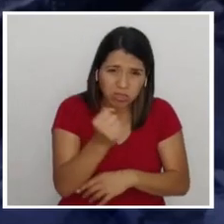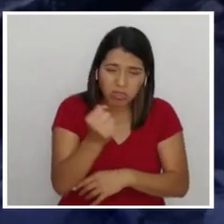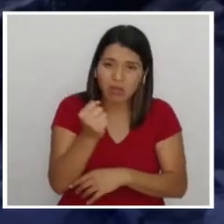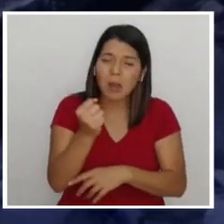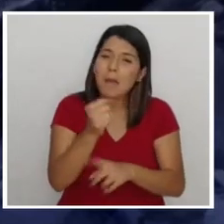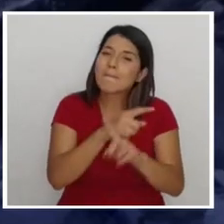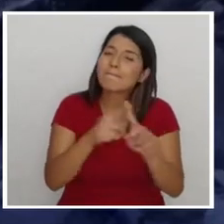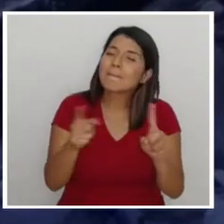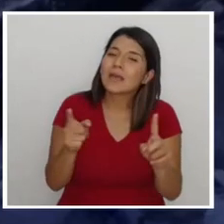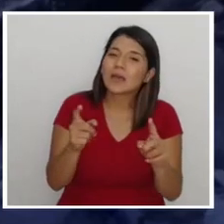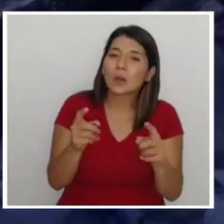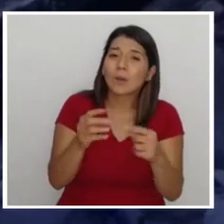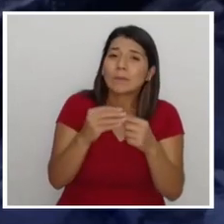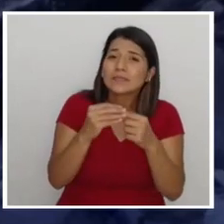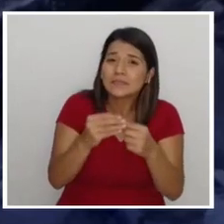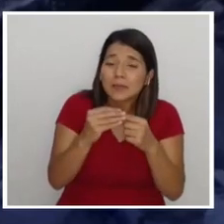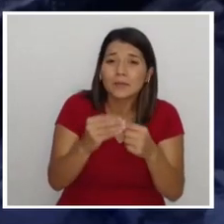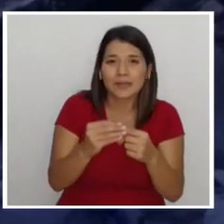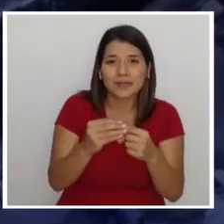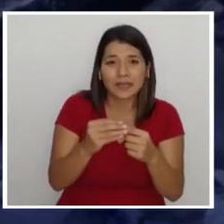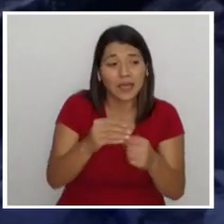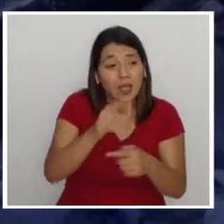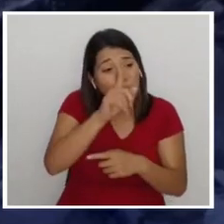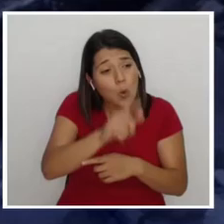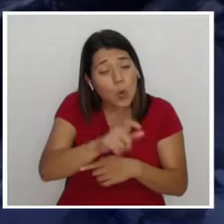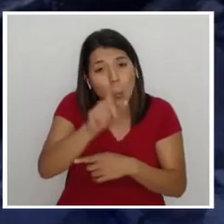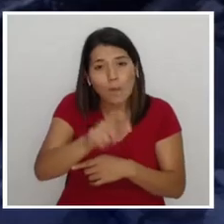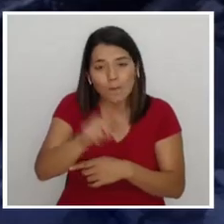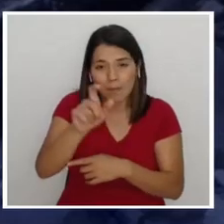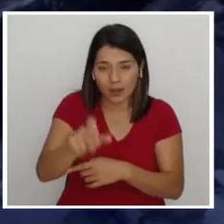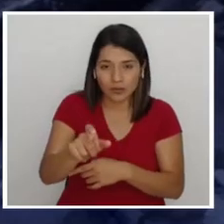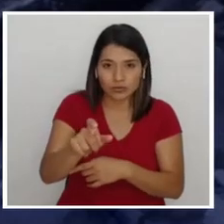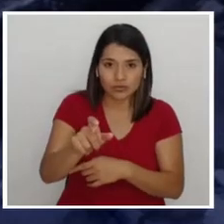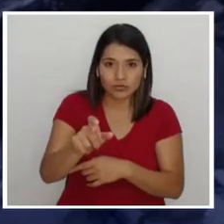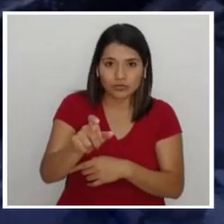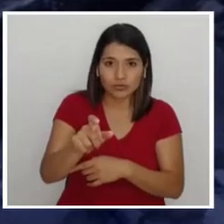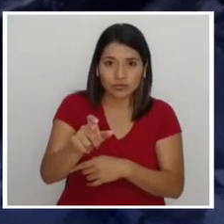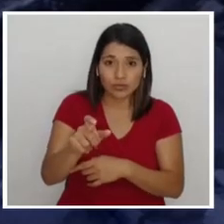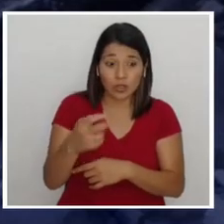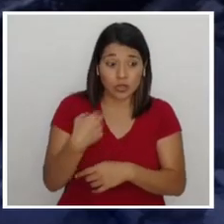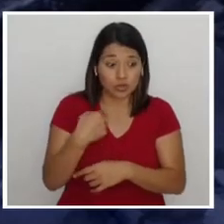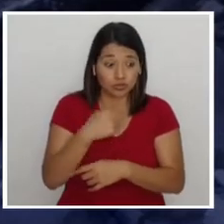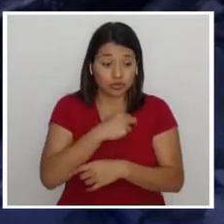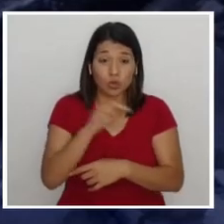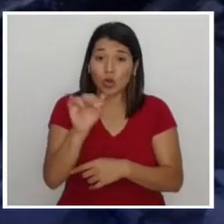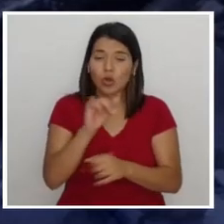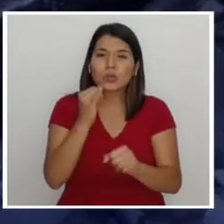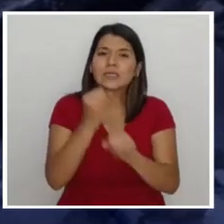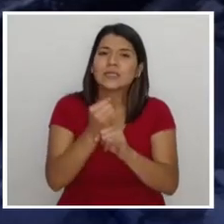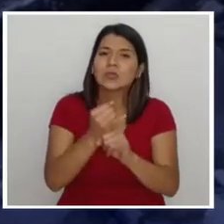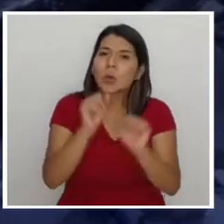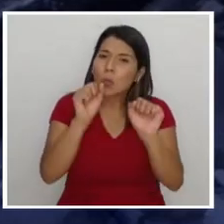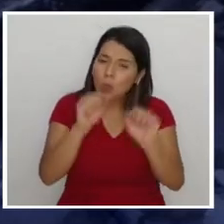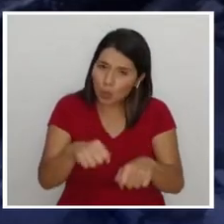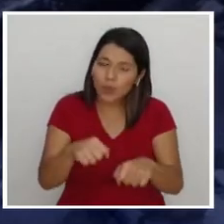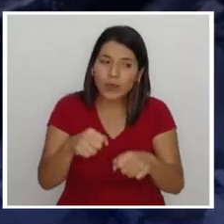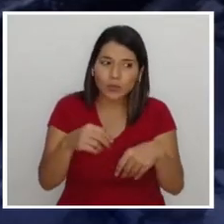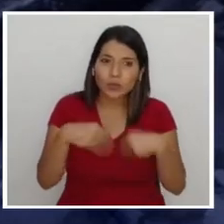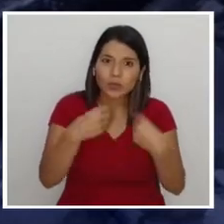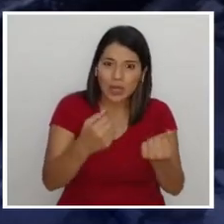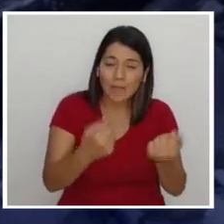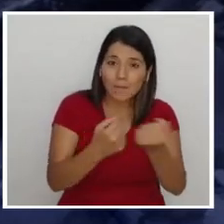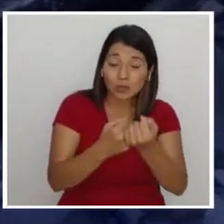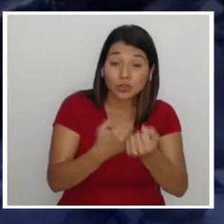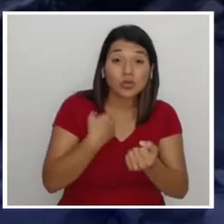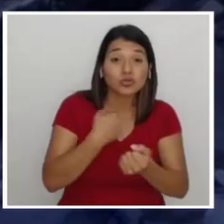son seres humanos a los cuales hemos, como institución, hemos podido darle el brazo. Nosotros atendemos